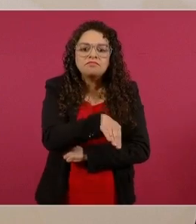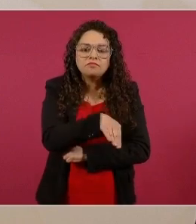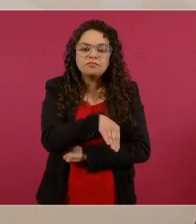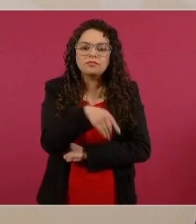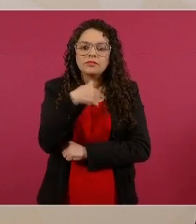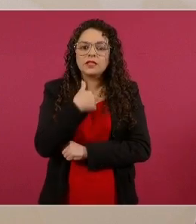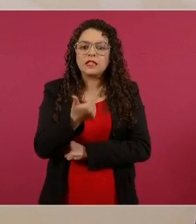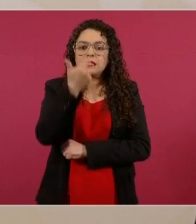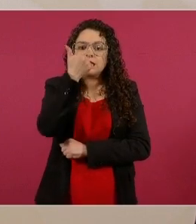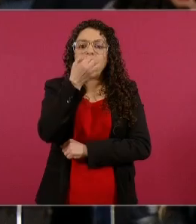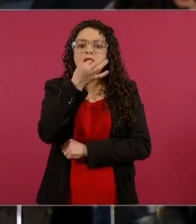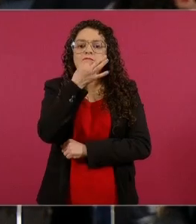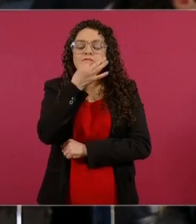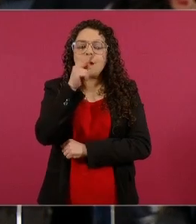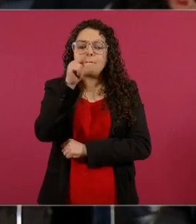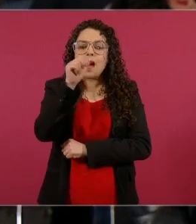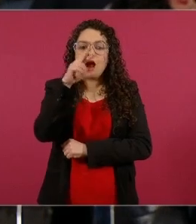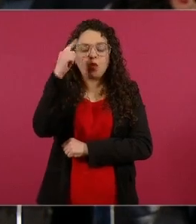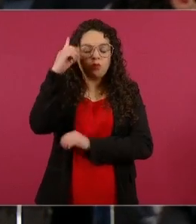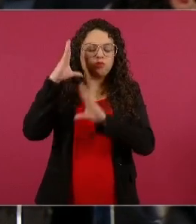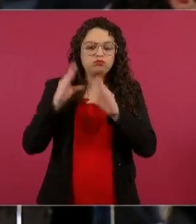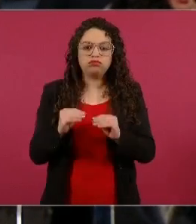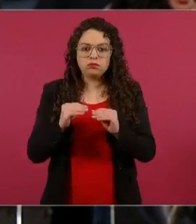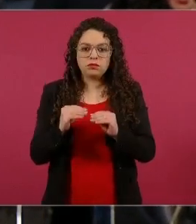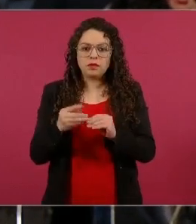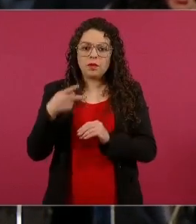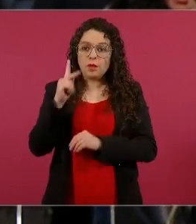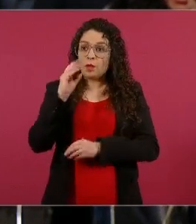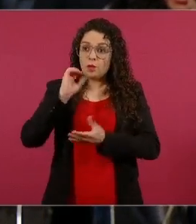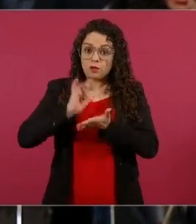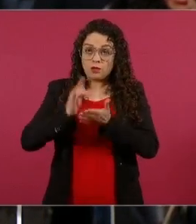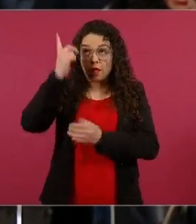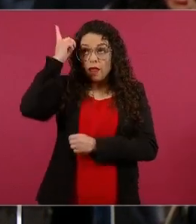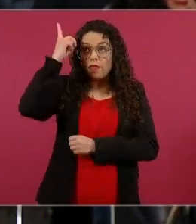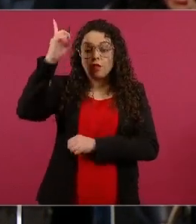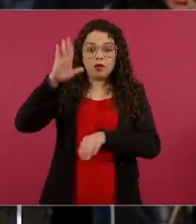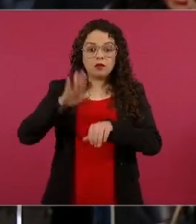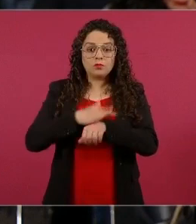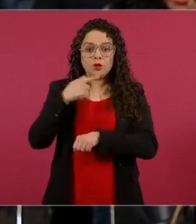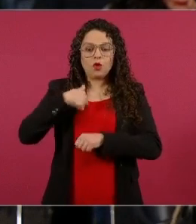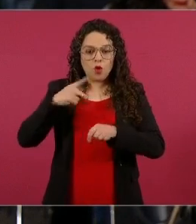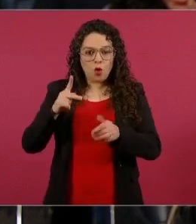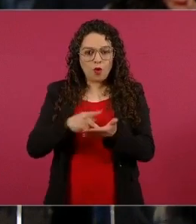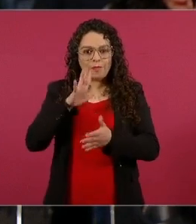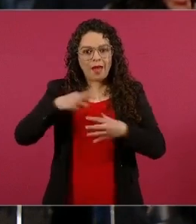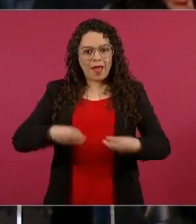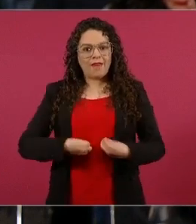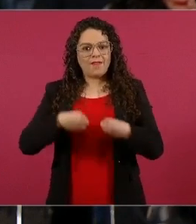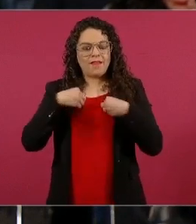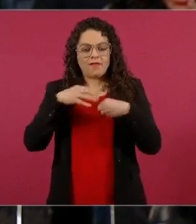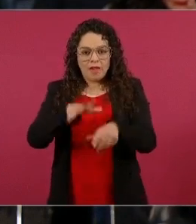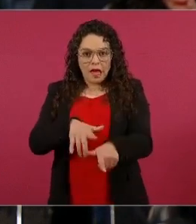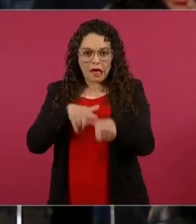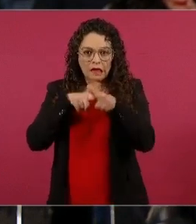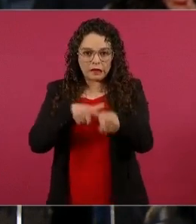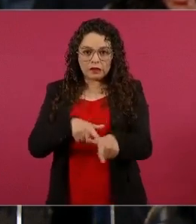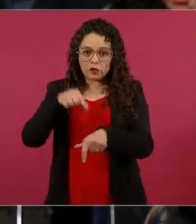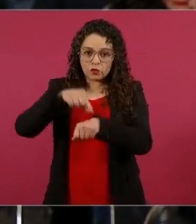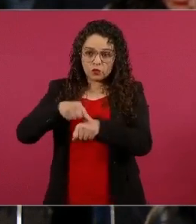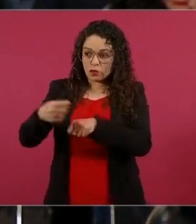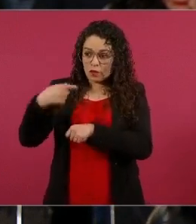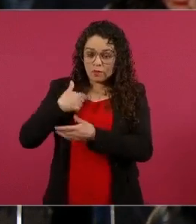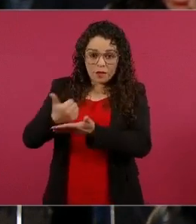7 minutos agradezco a dios el darme la oportunidad de seguir con vida y a los doctores que hicieron las maniobras necesarias para